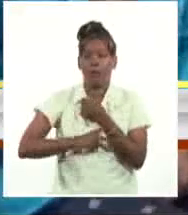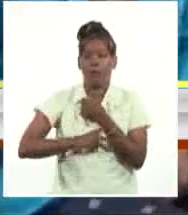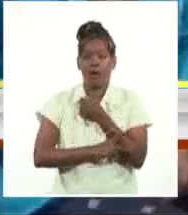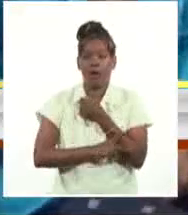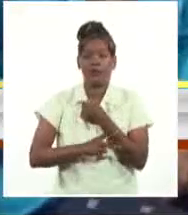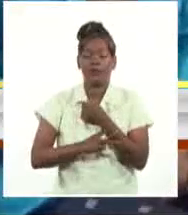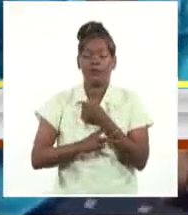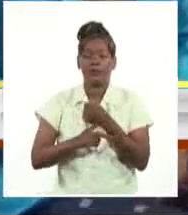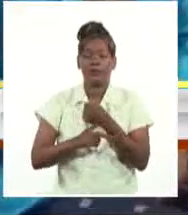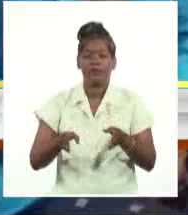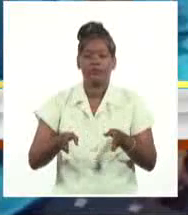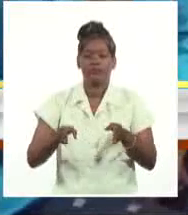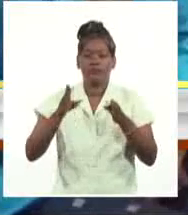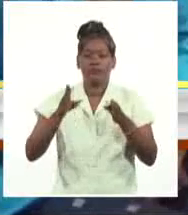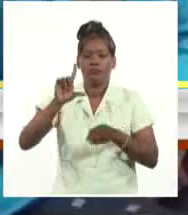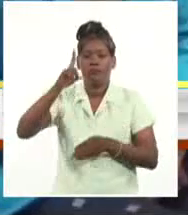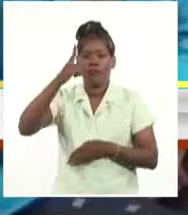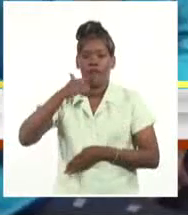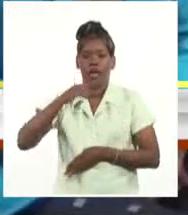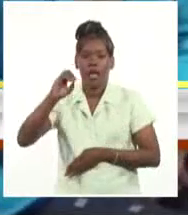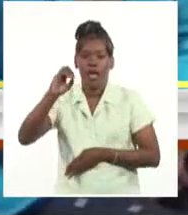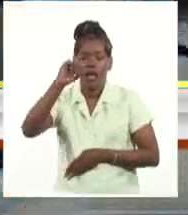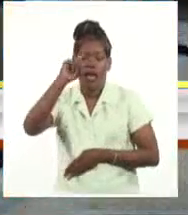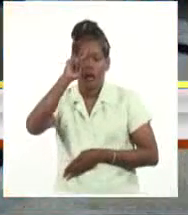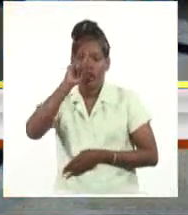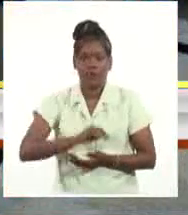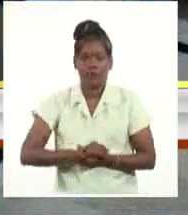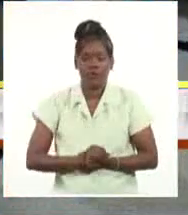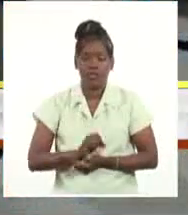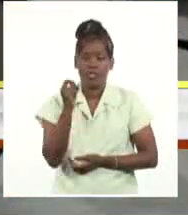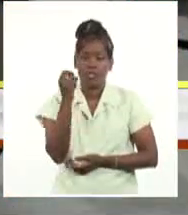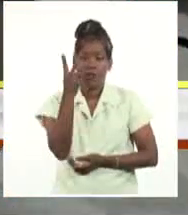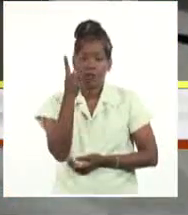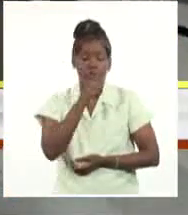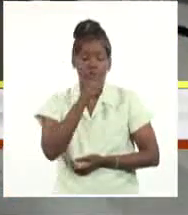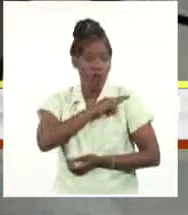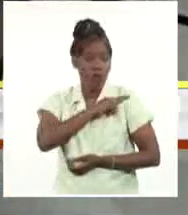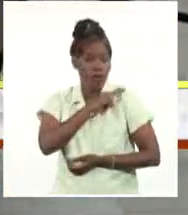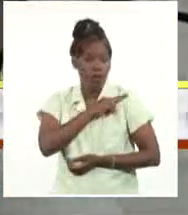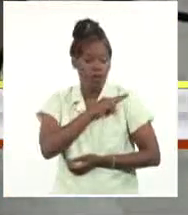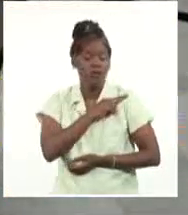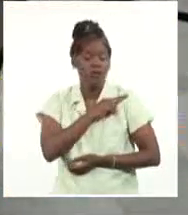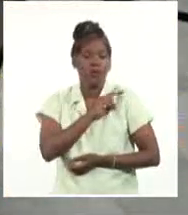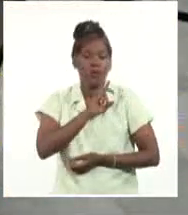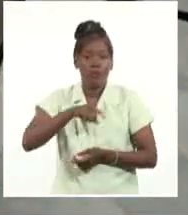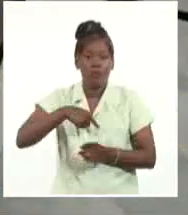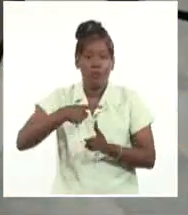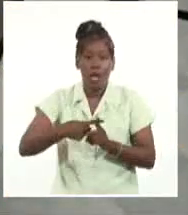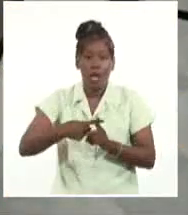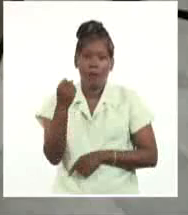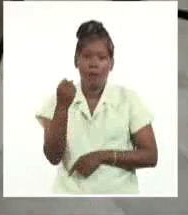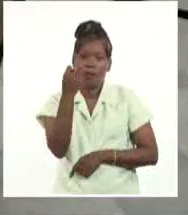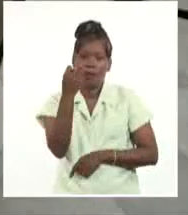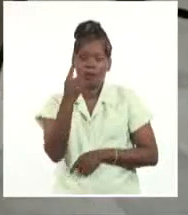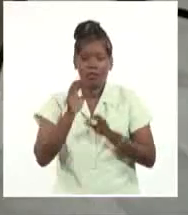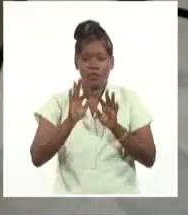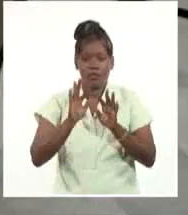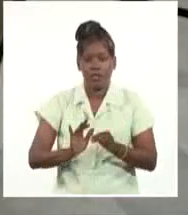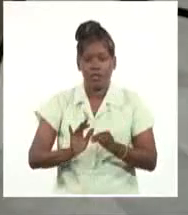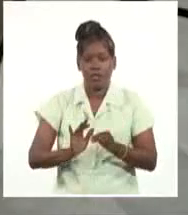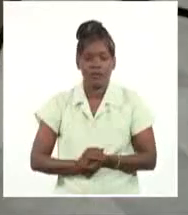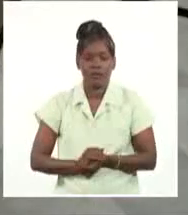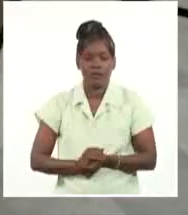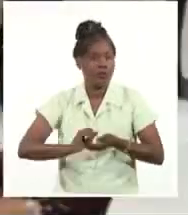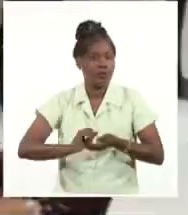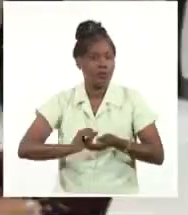el señor Chaolin Si Japón, segundo jefe de misión y primer secretario de la embajada, la señora Sou Papon Panit,